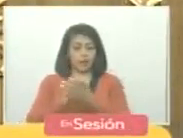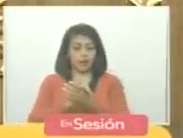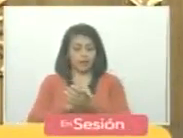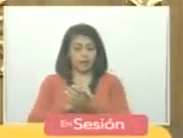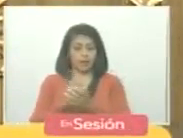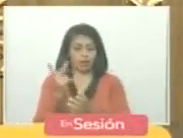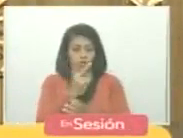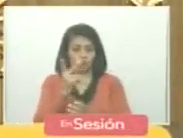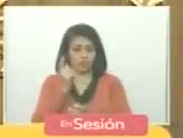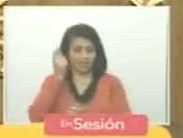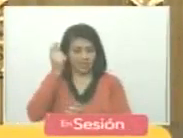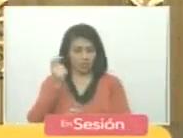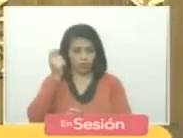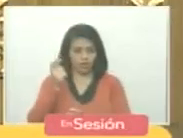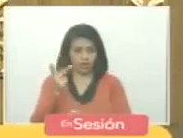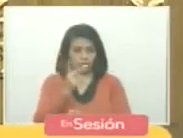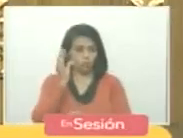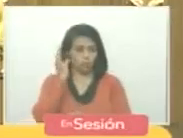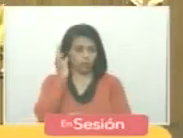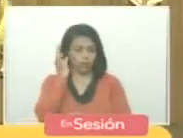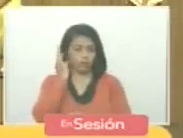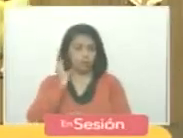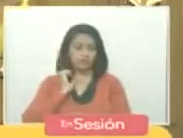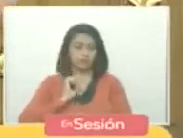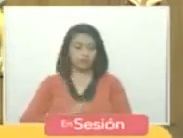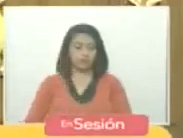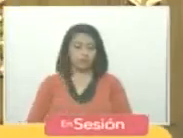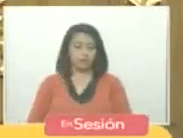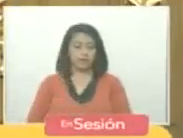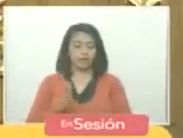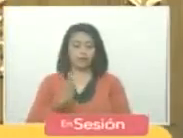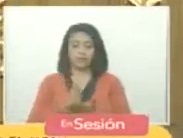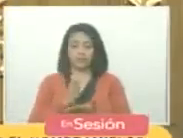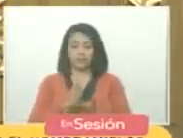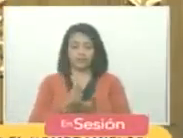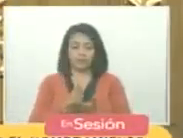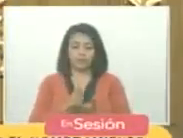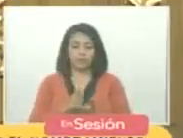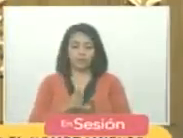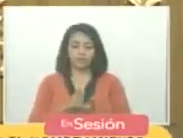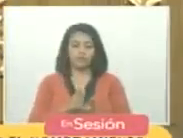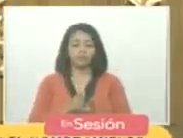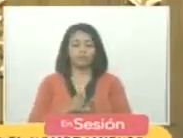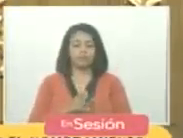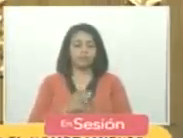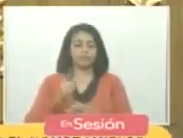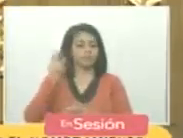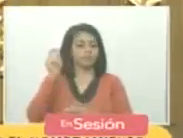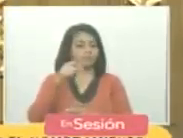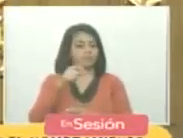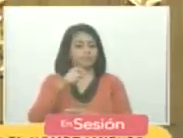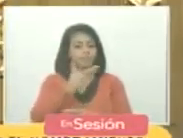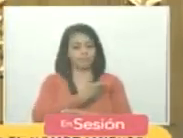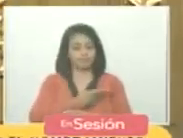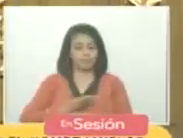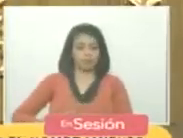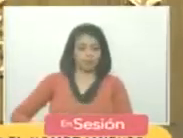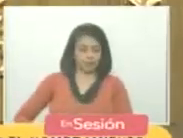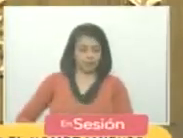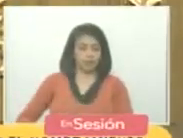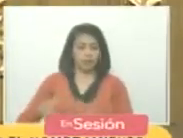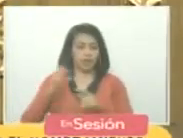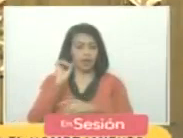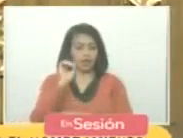Carolina Sestari y Gloria Castillo, y las que siempre el acento que coloca nuestro presidente